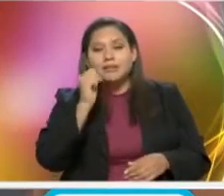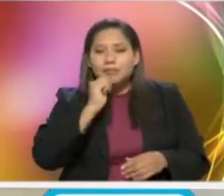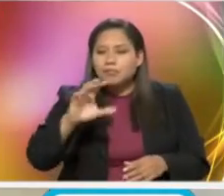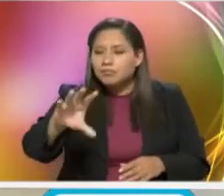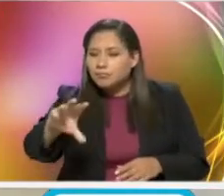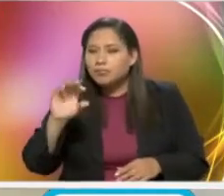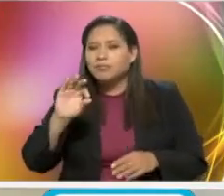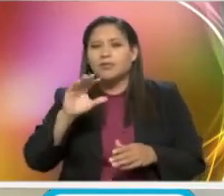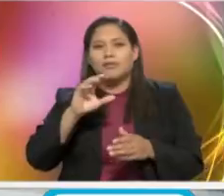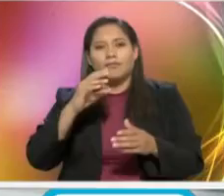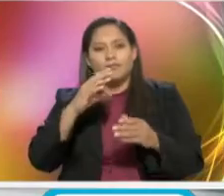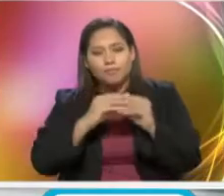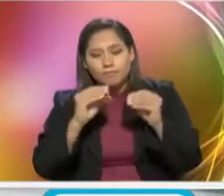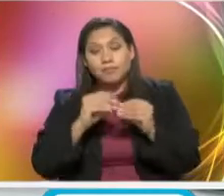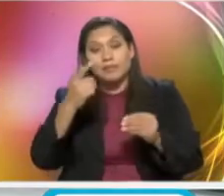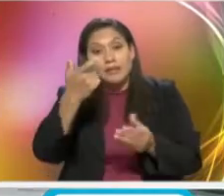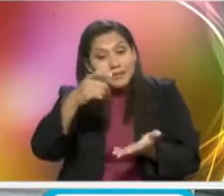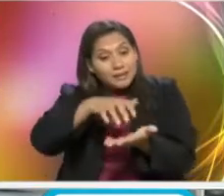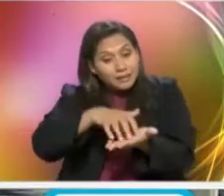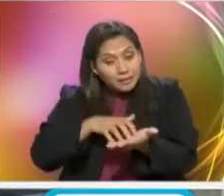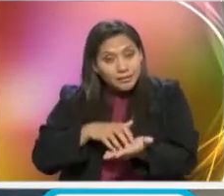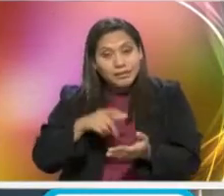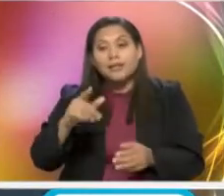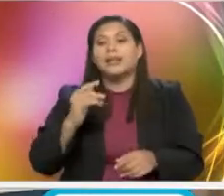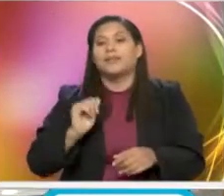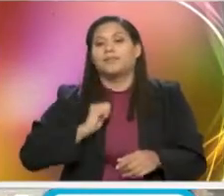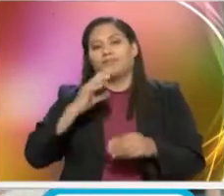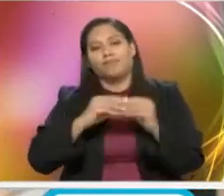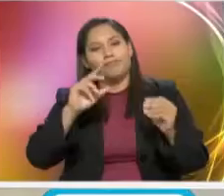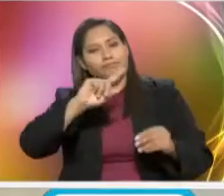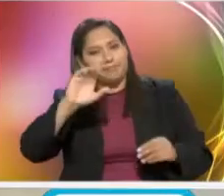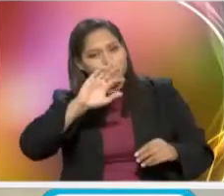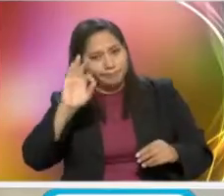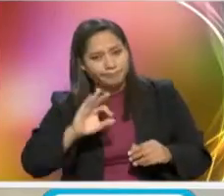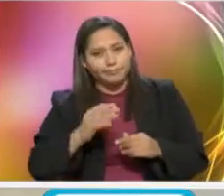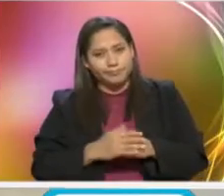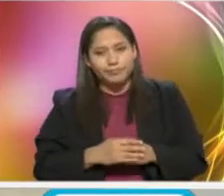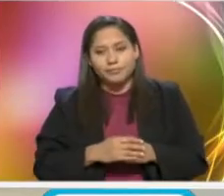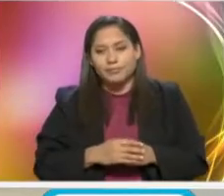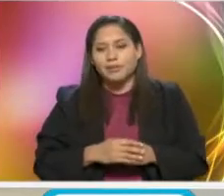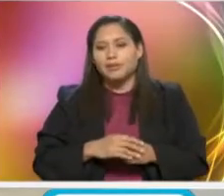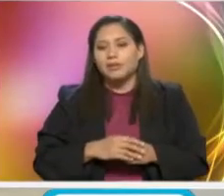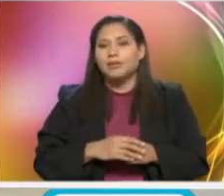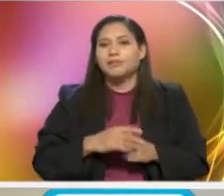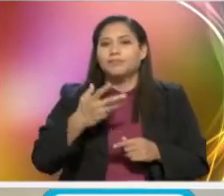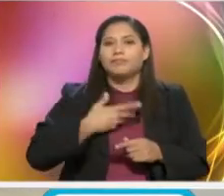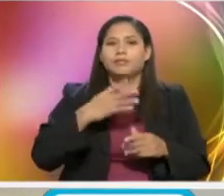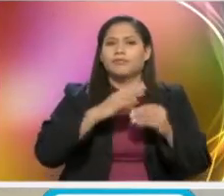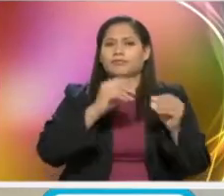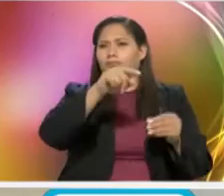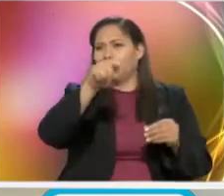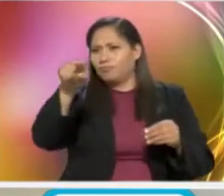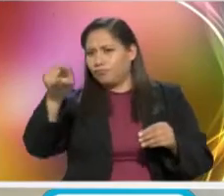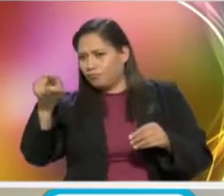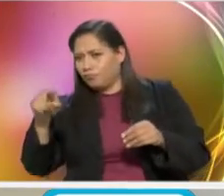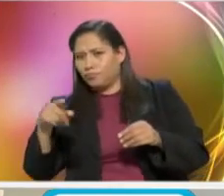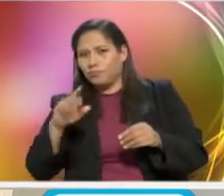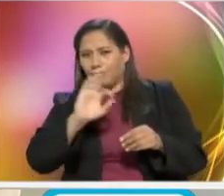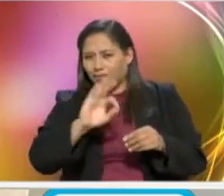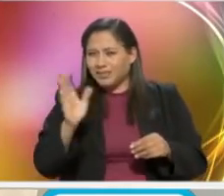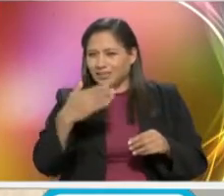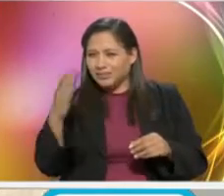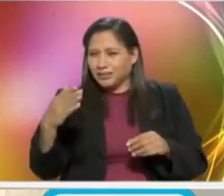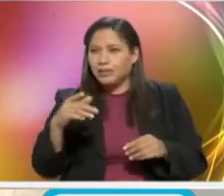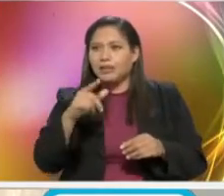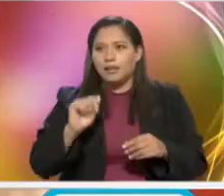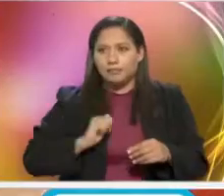para ahorrar dinero Sí. y para aprovechar la fruta al 100%, ¿no? Hay que ir Bueno. con la temporada. Vamos a seguir. Sí, sí, sí, lo más importante es la temporada.